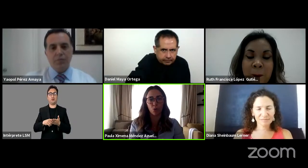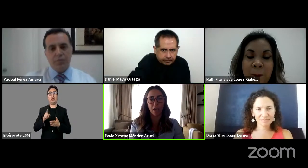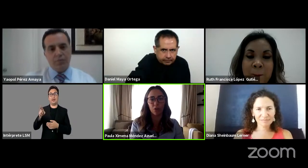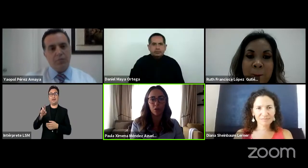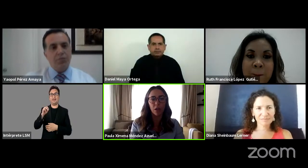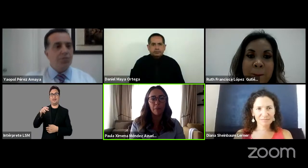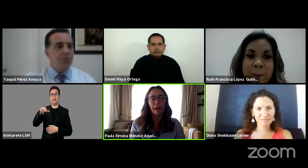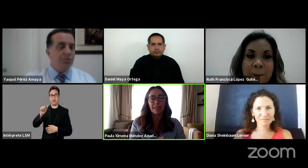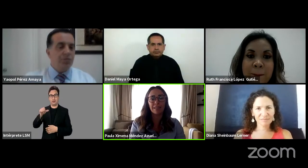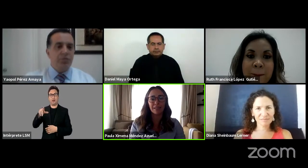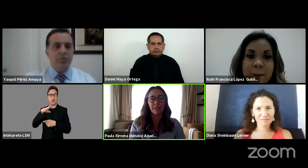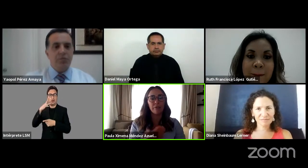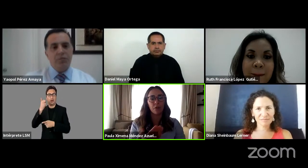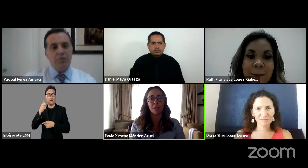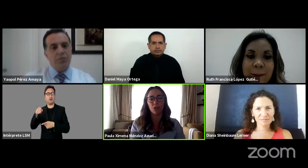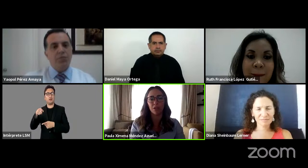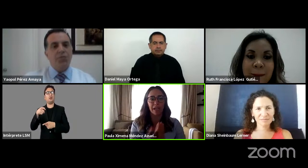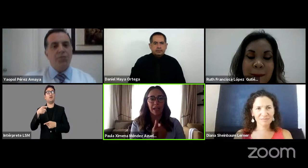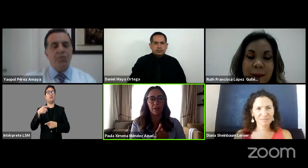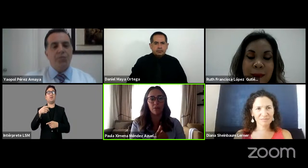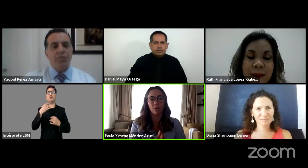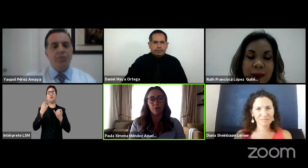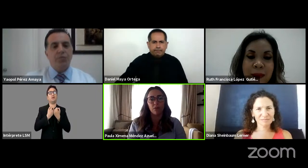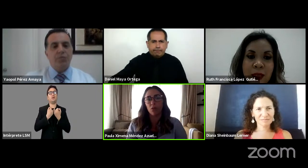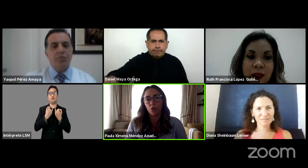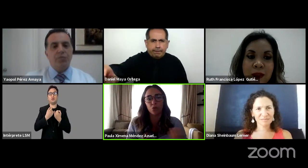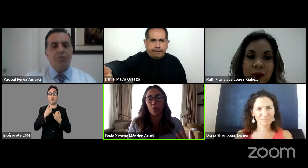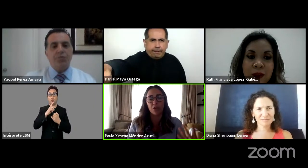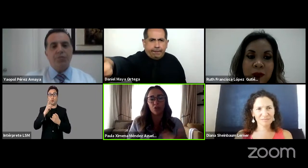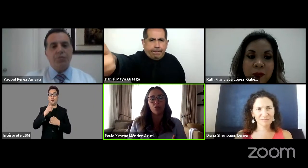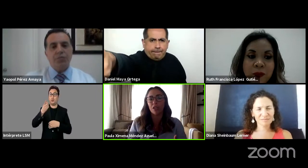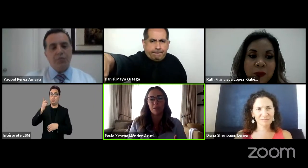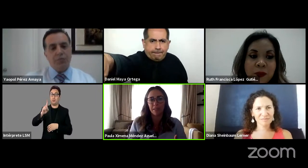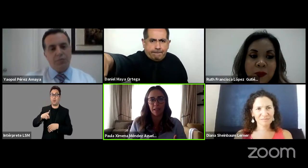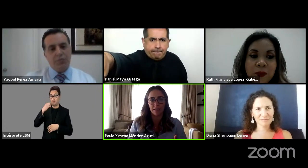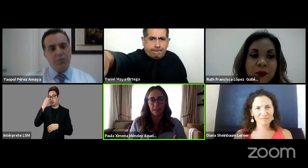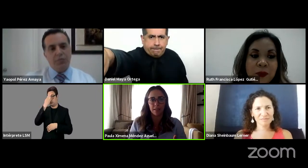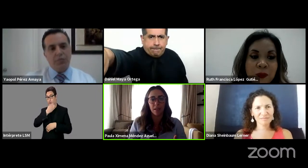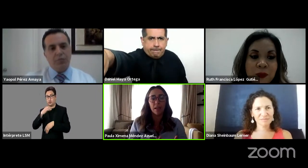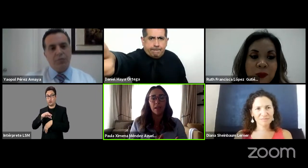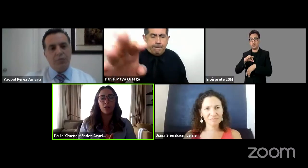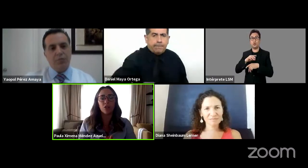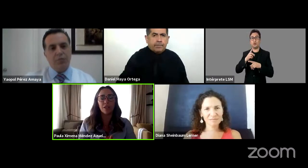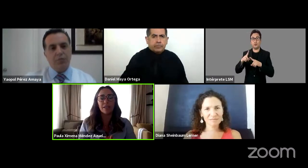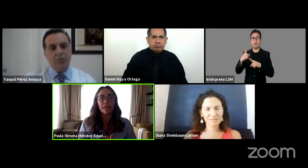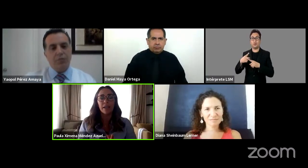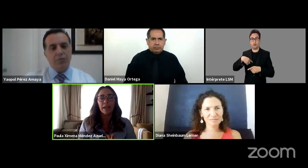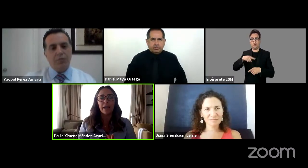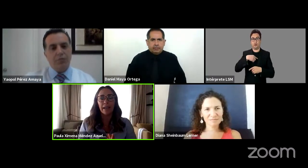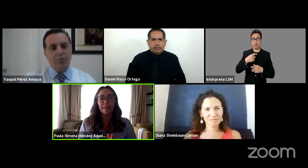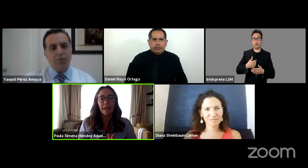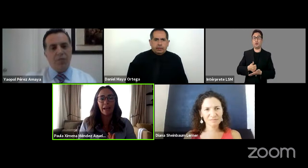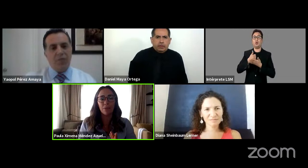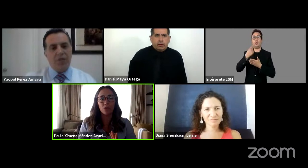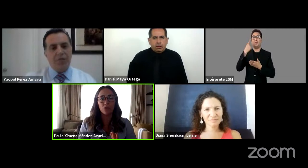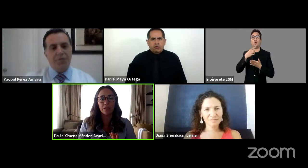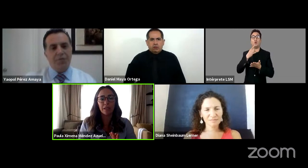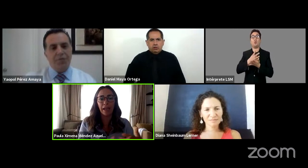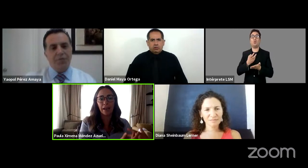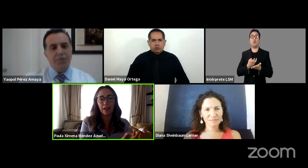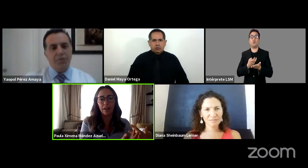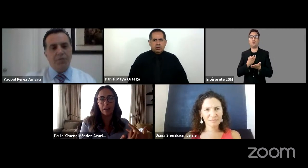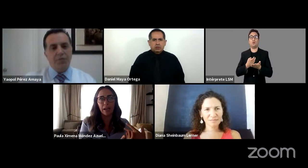el juzgador para hacerse de información de la que los juzgadores no son especialistas. Entonces,